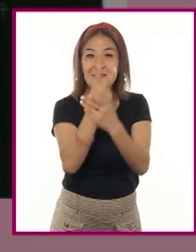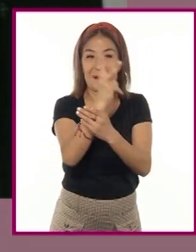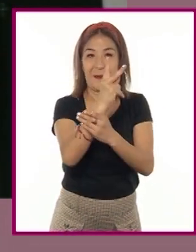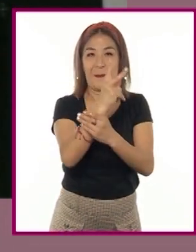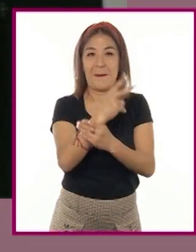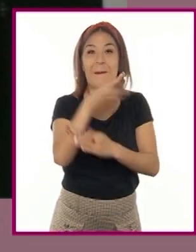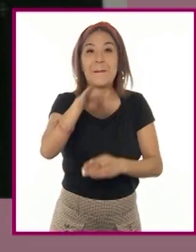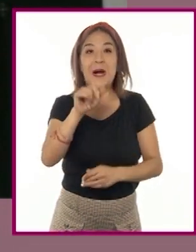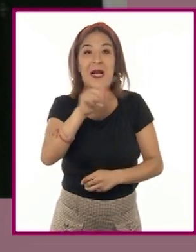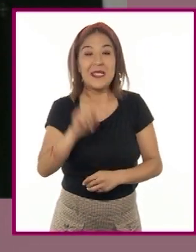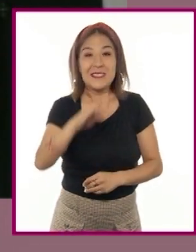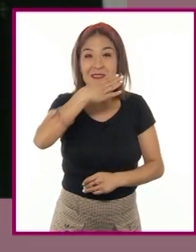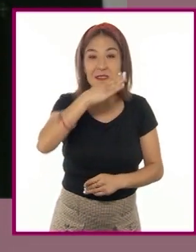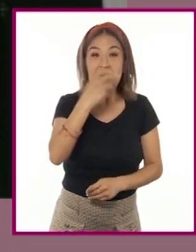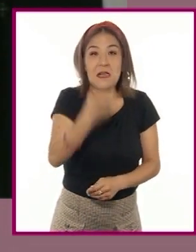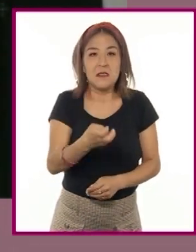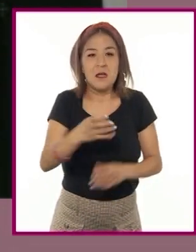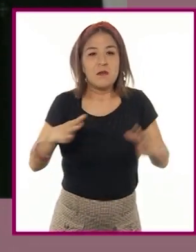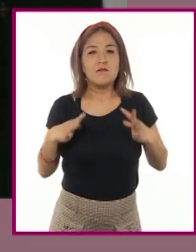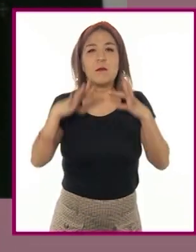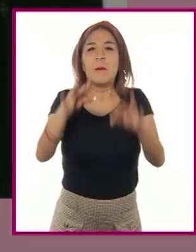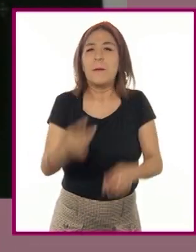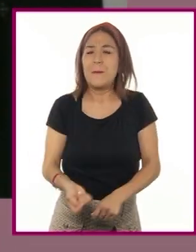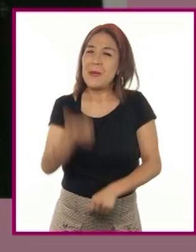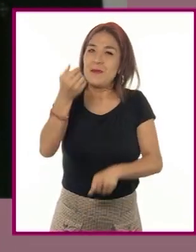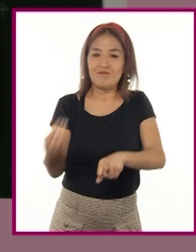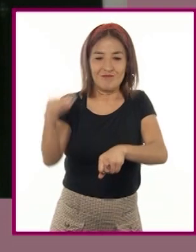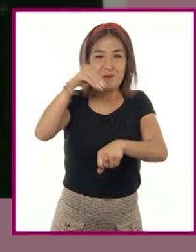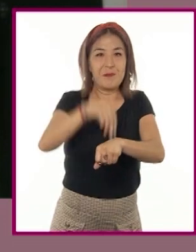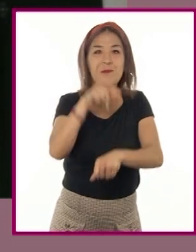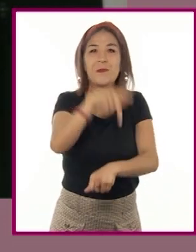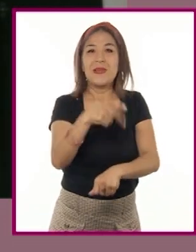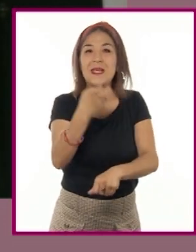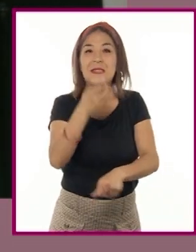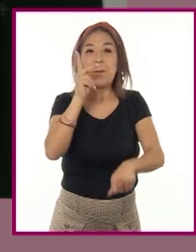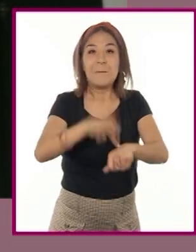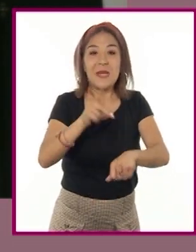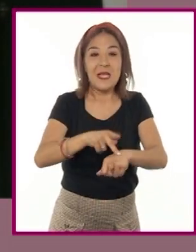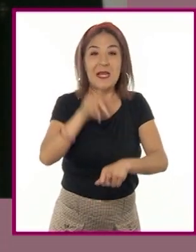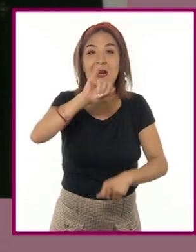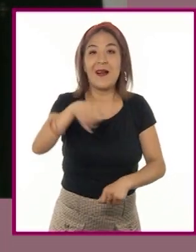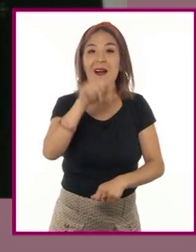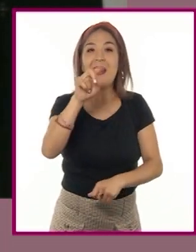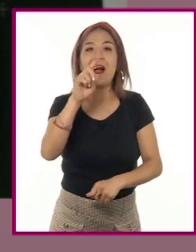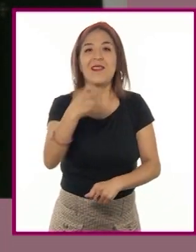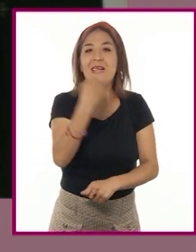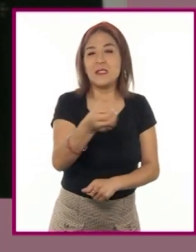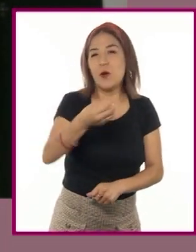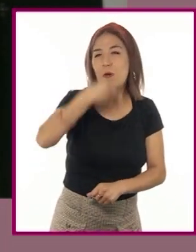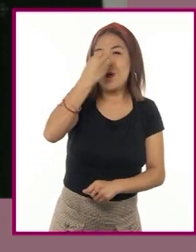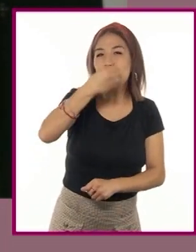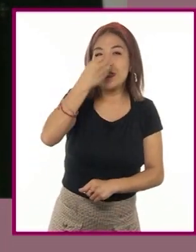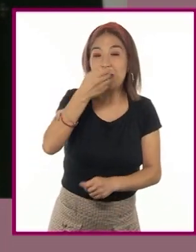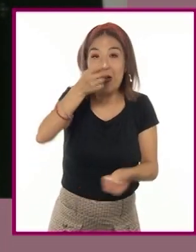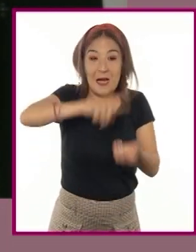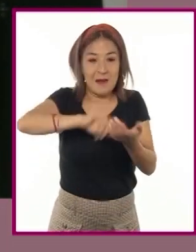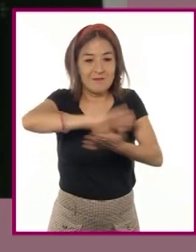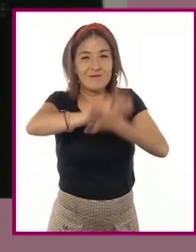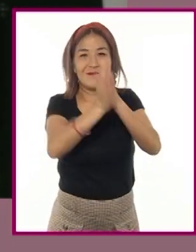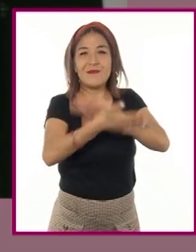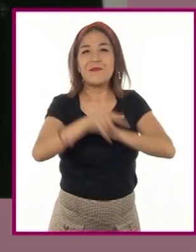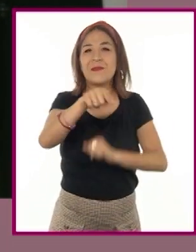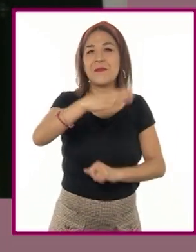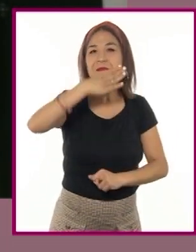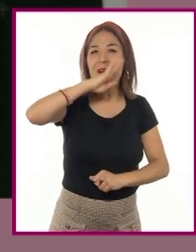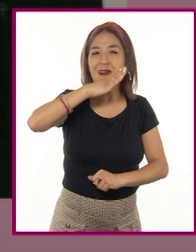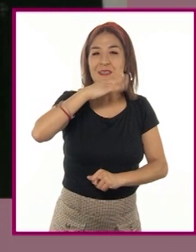Entonces, ocurrió el nacimiento de la primera piedra precisa, jade de la gracia, el maíz.